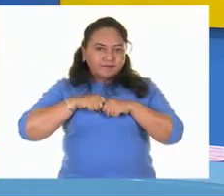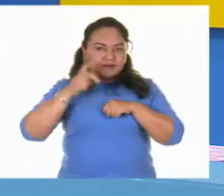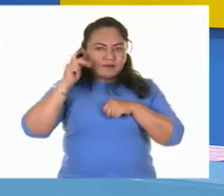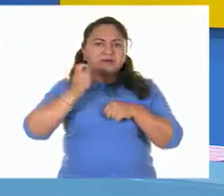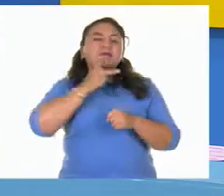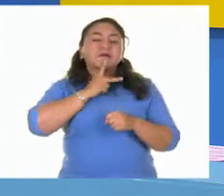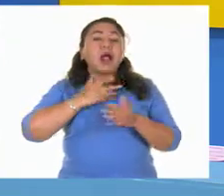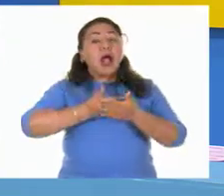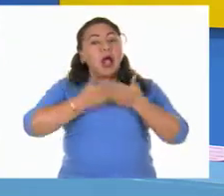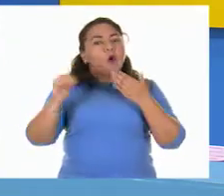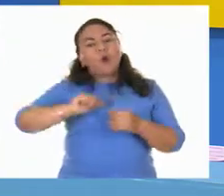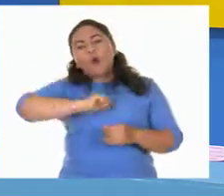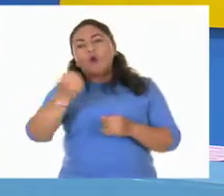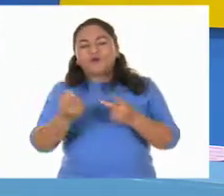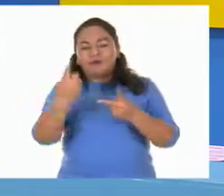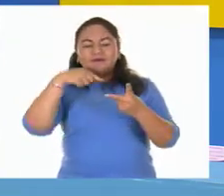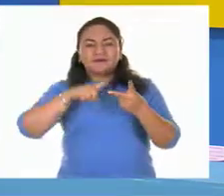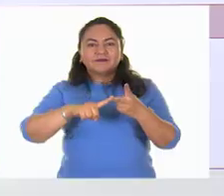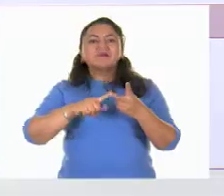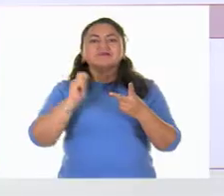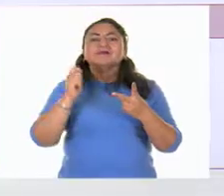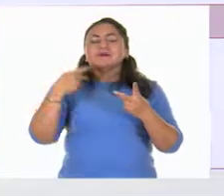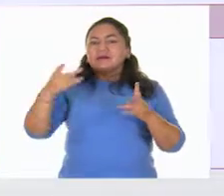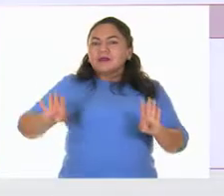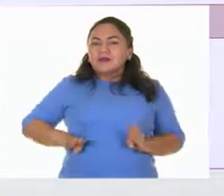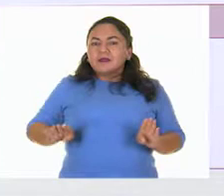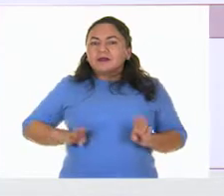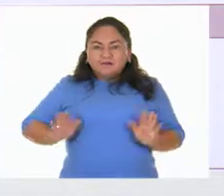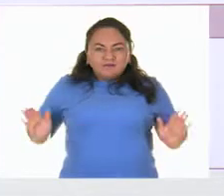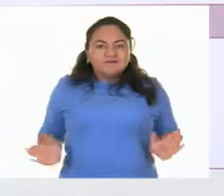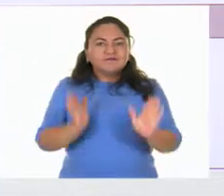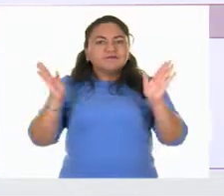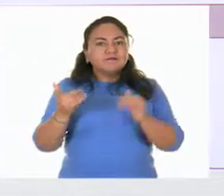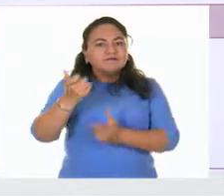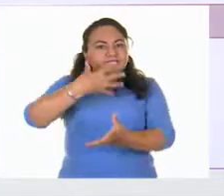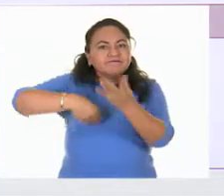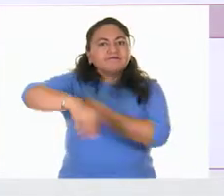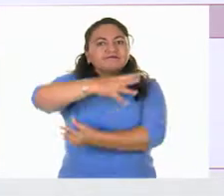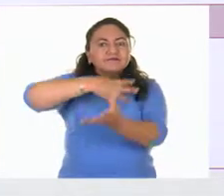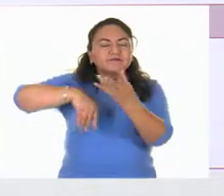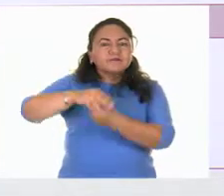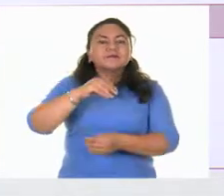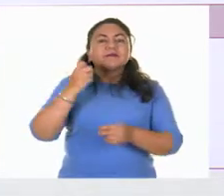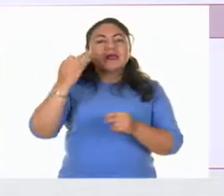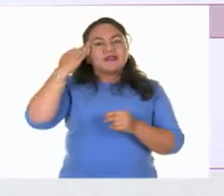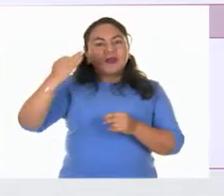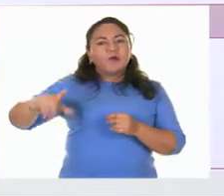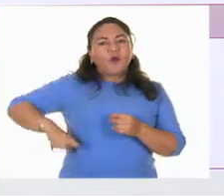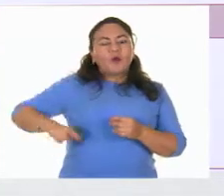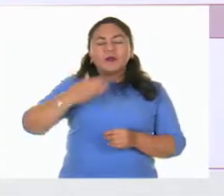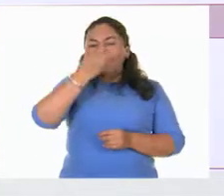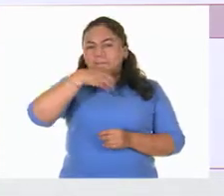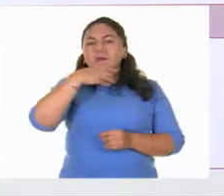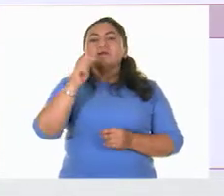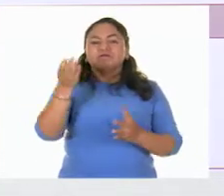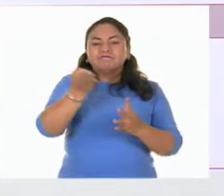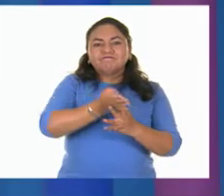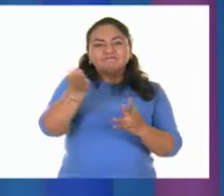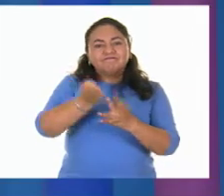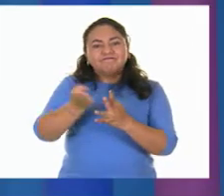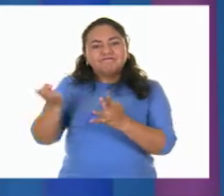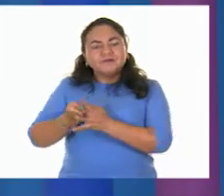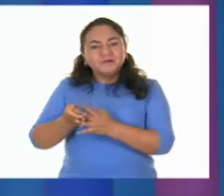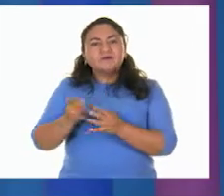de que pasemos a la otra iniciativa que caracterizó el impulso a la economía del gobierno cardenista, el reparto agrario.